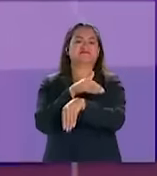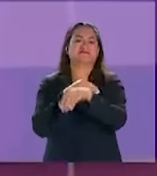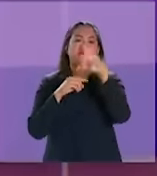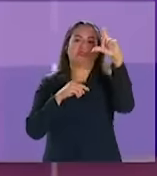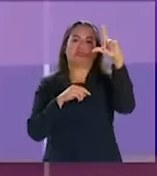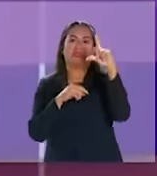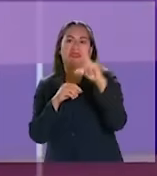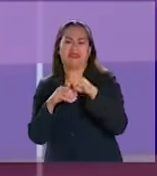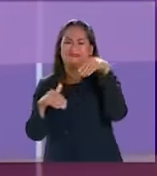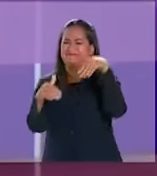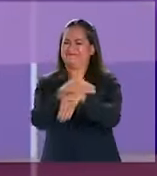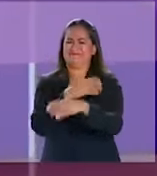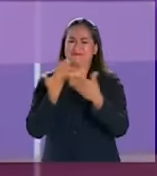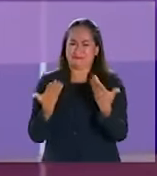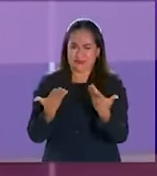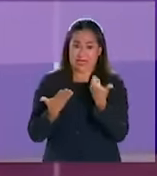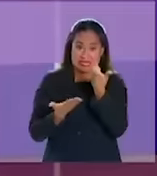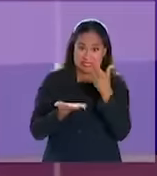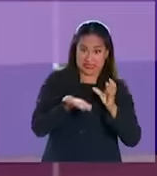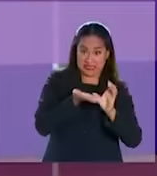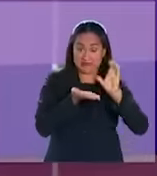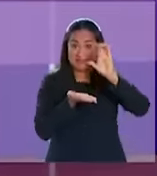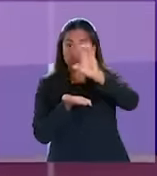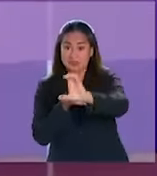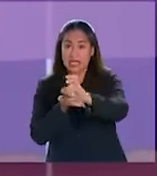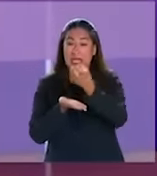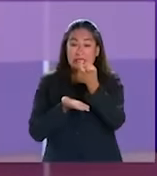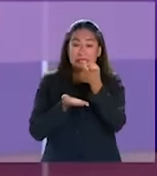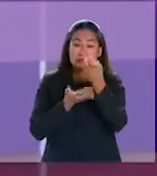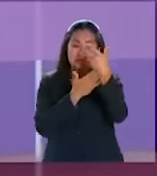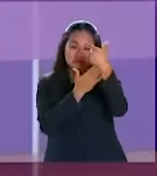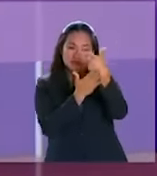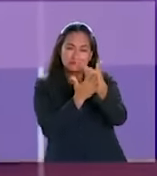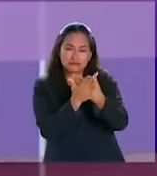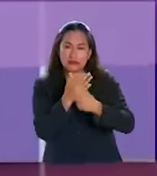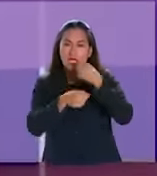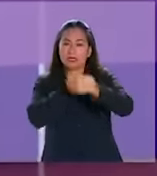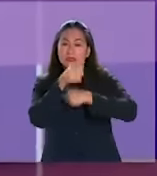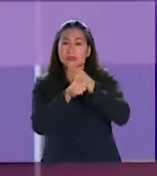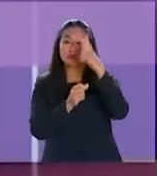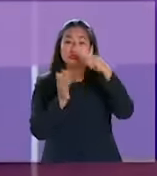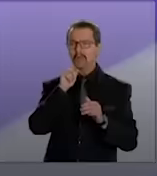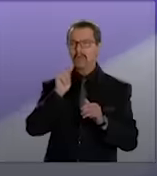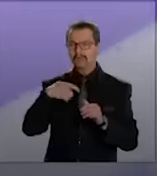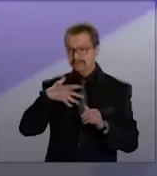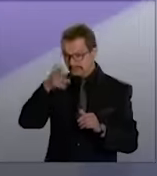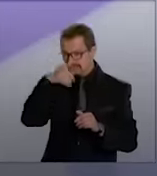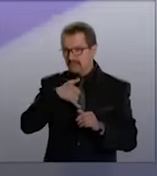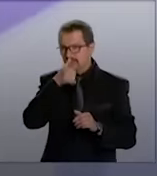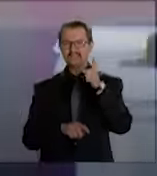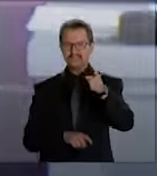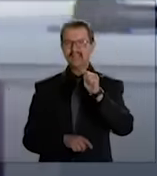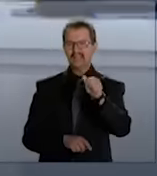2014, Voy a cuidar la inversión, mi cartera porque como no que me capital acerque fijo, mucho. se desplomó.